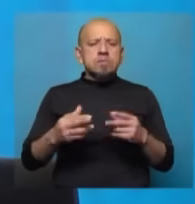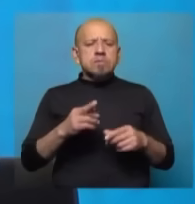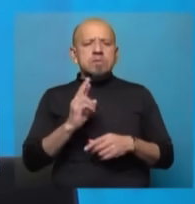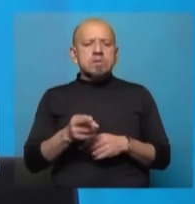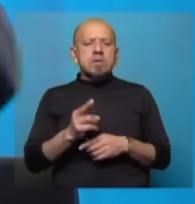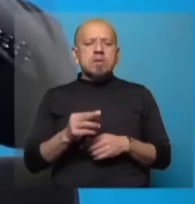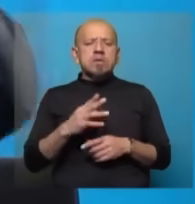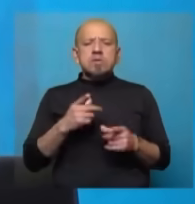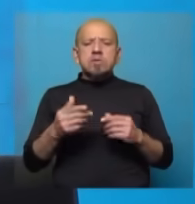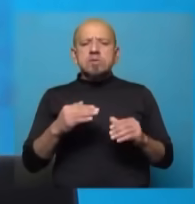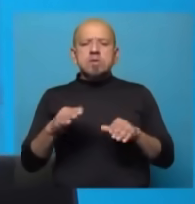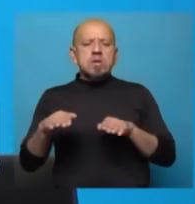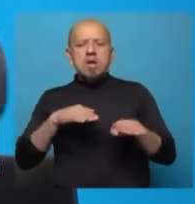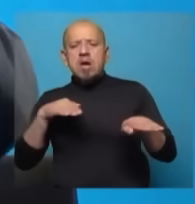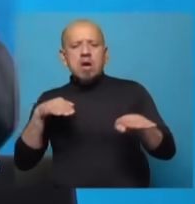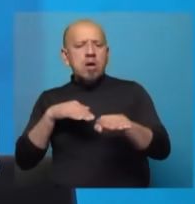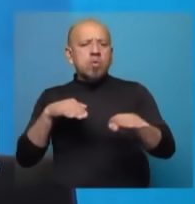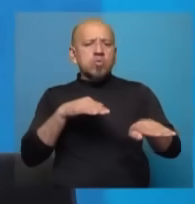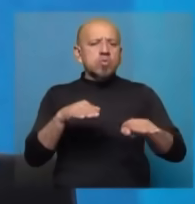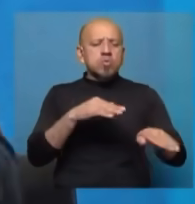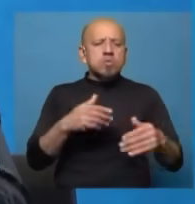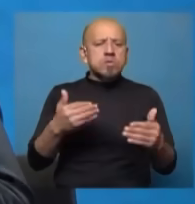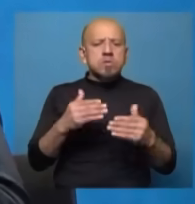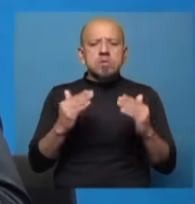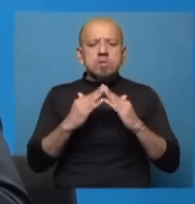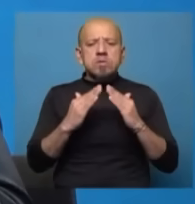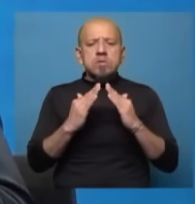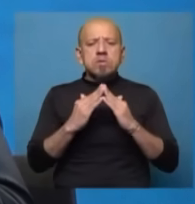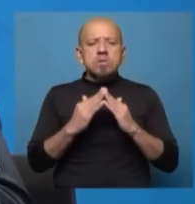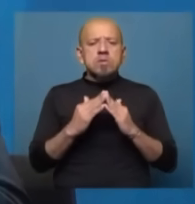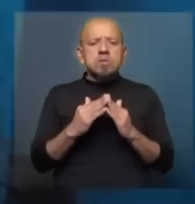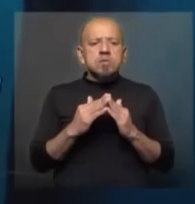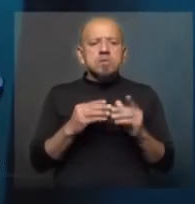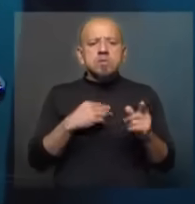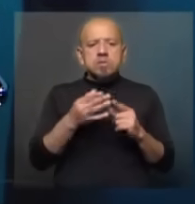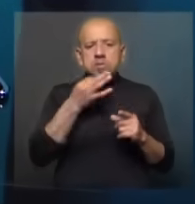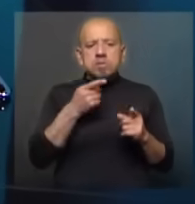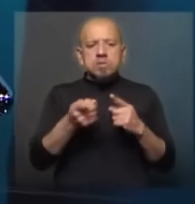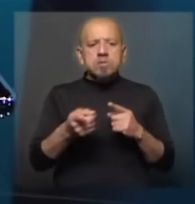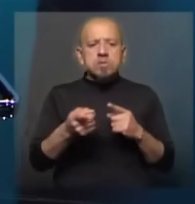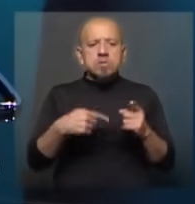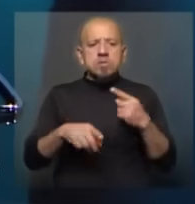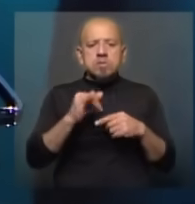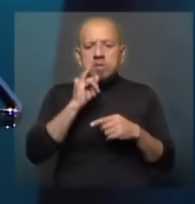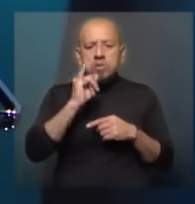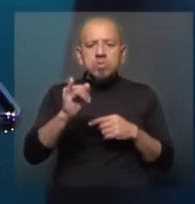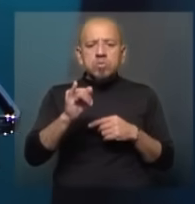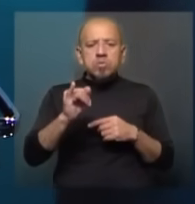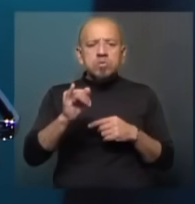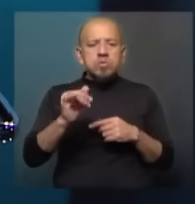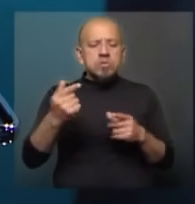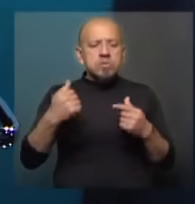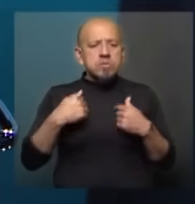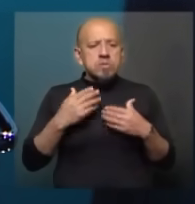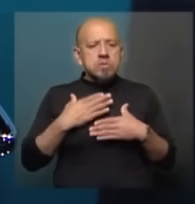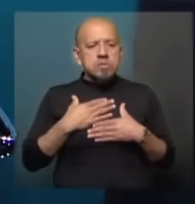días de autos que circulaban cerca de sus domicilios te pasó eso es lo que te decía recién esto de la denuncia hacia mí se da en un